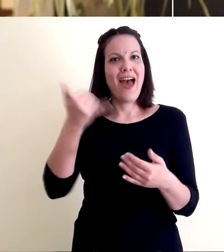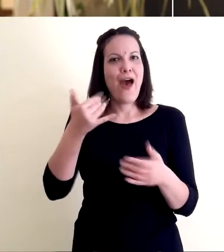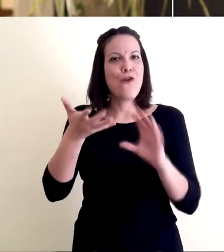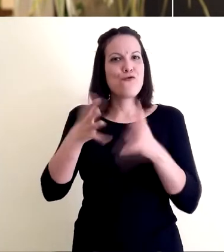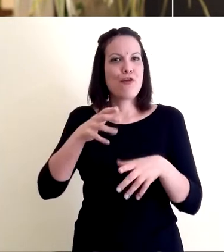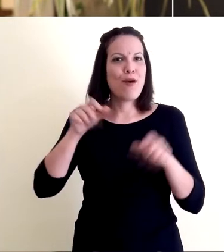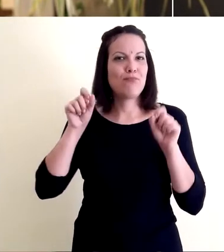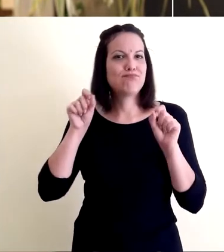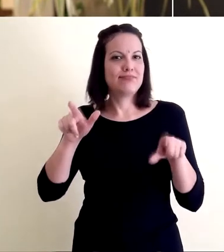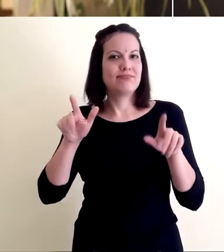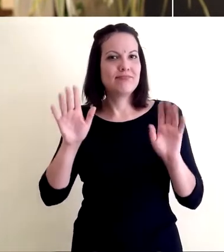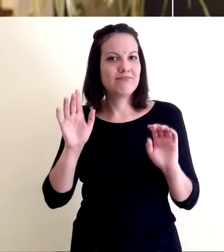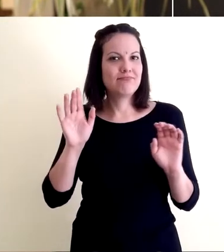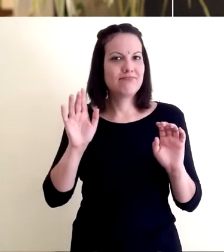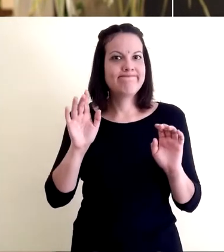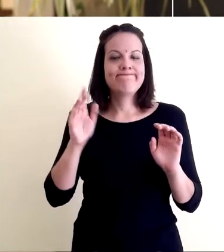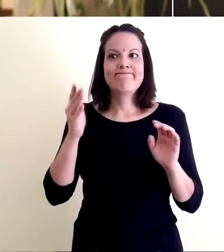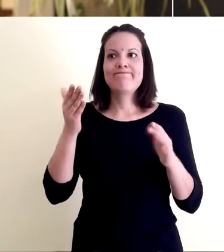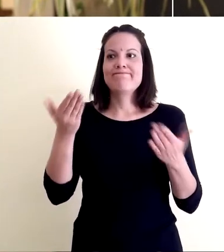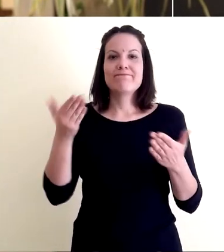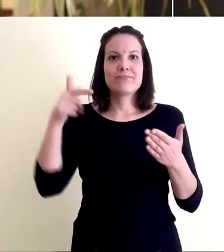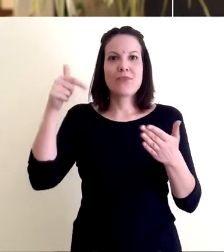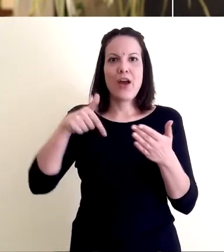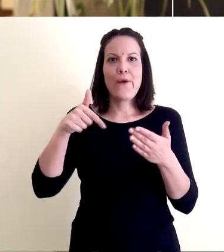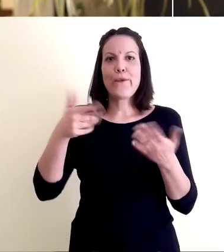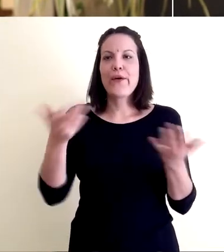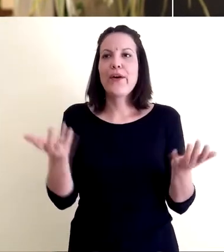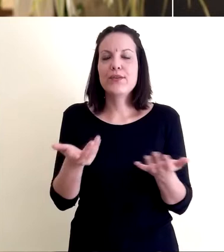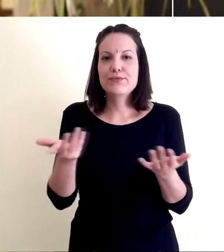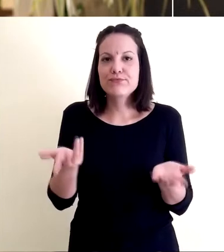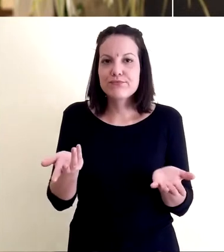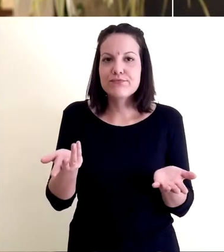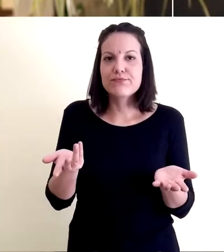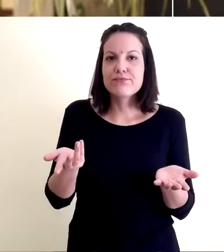que al haberse cercenado toda posibilidad